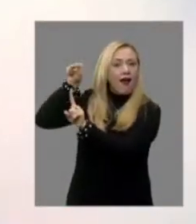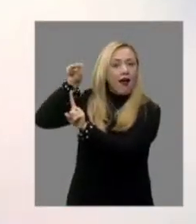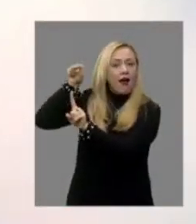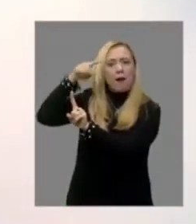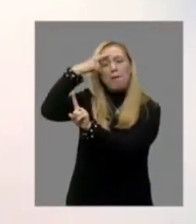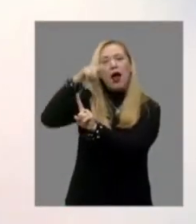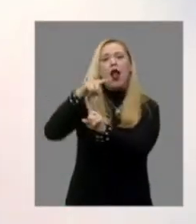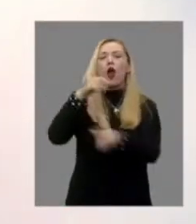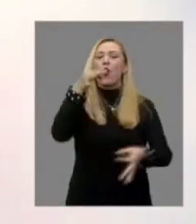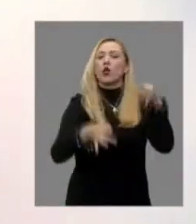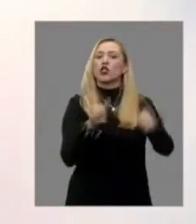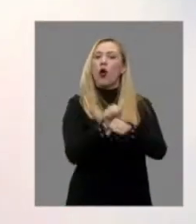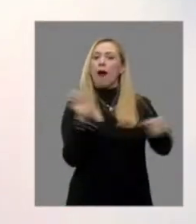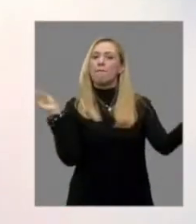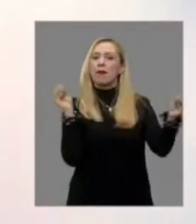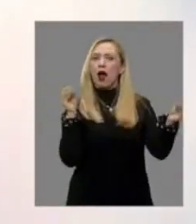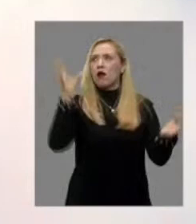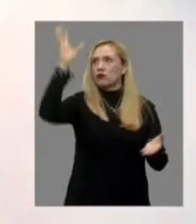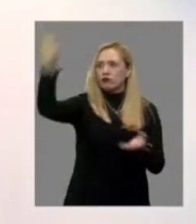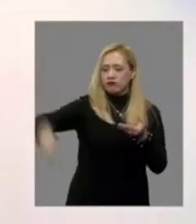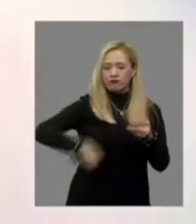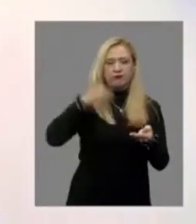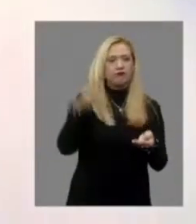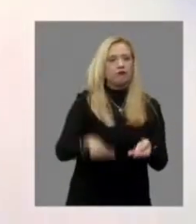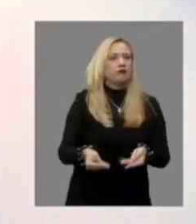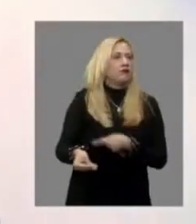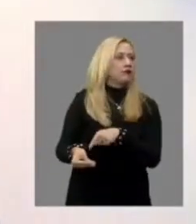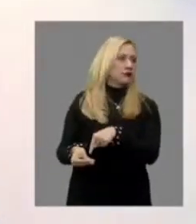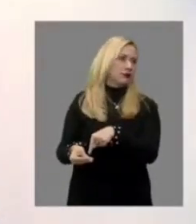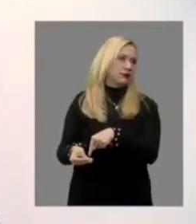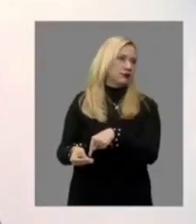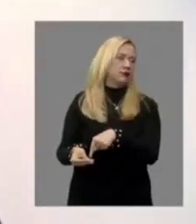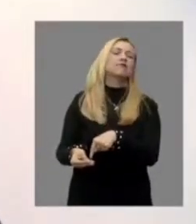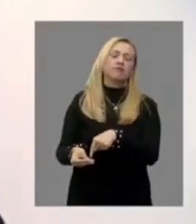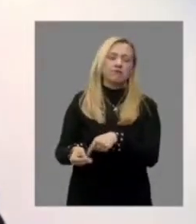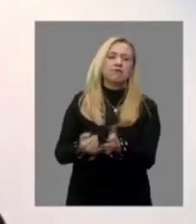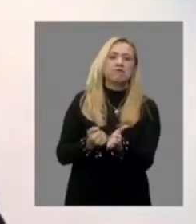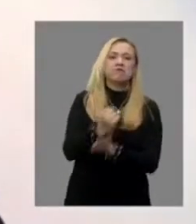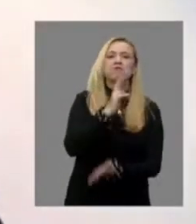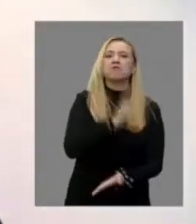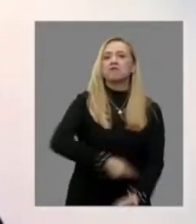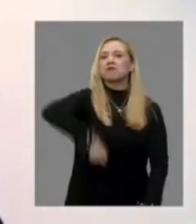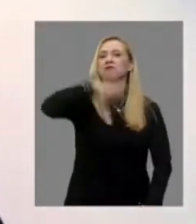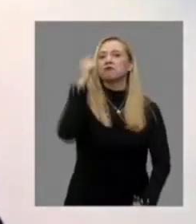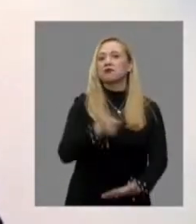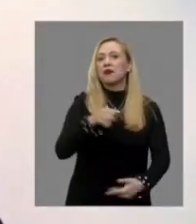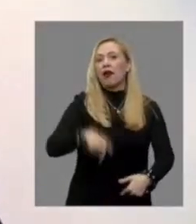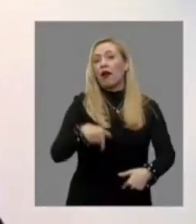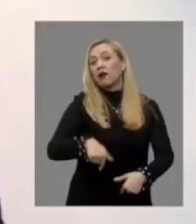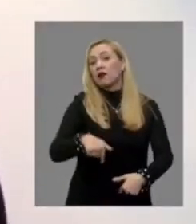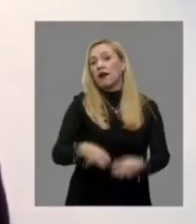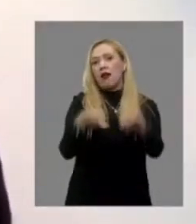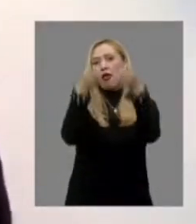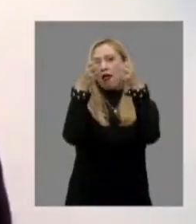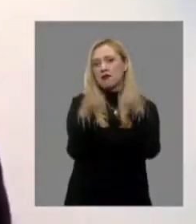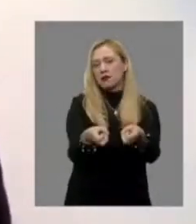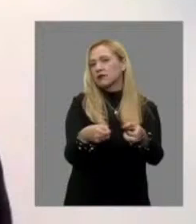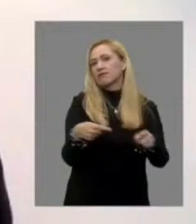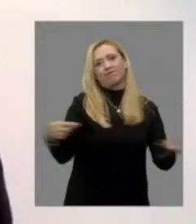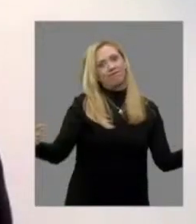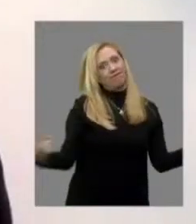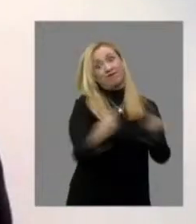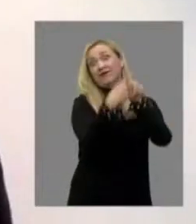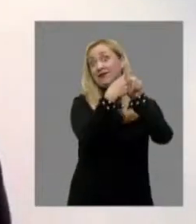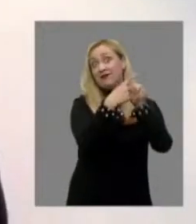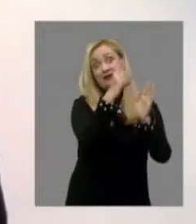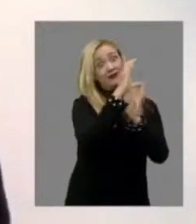de amparo o en una acción de inconstitucionalidad que nos ha llevado en el Pleno pues a declarar la